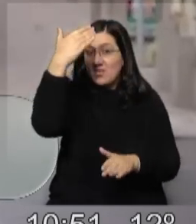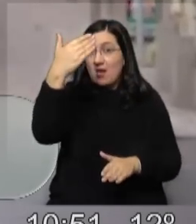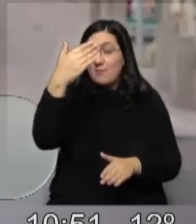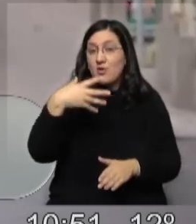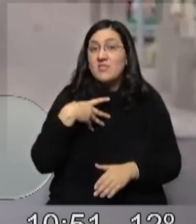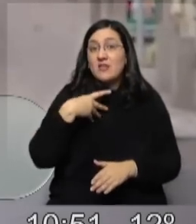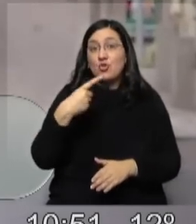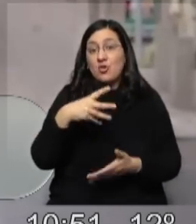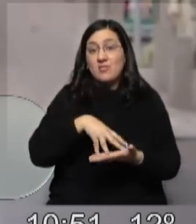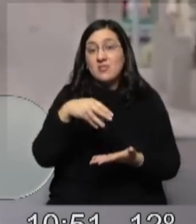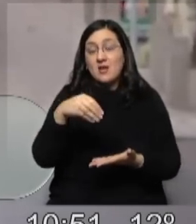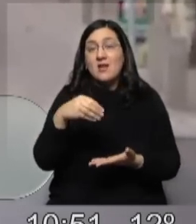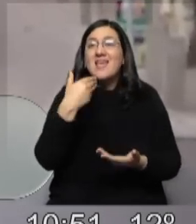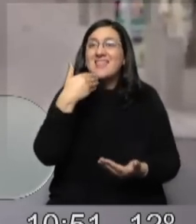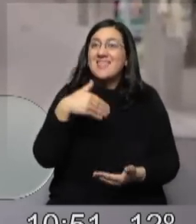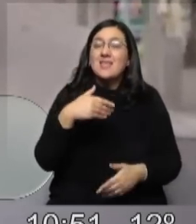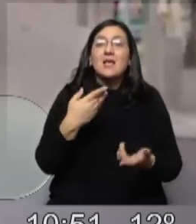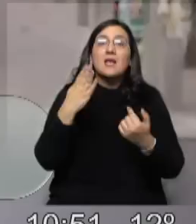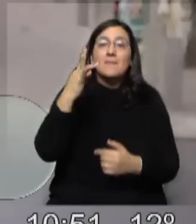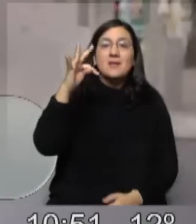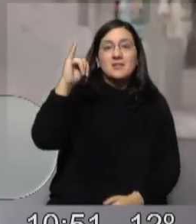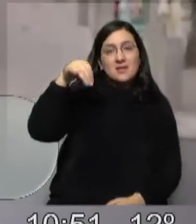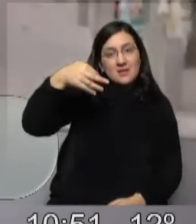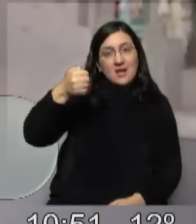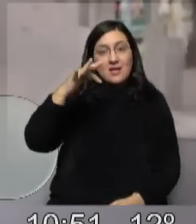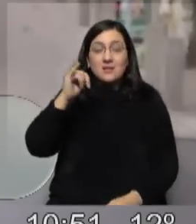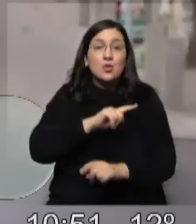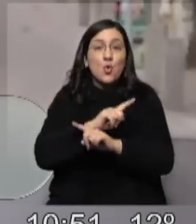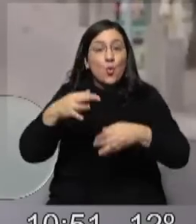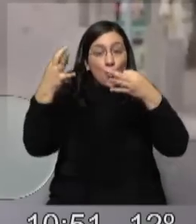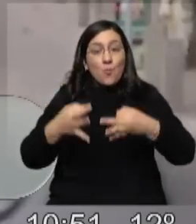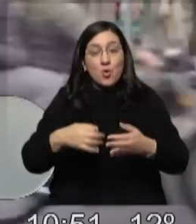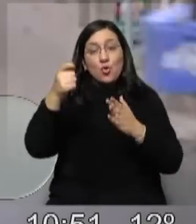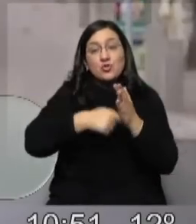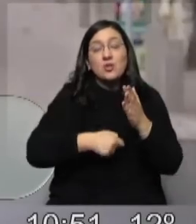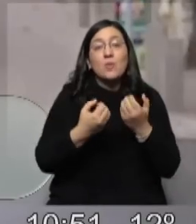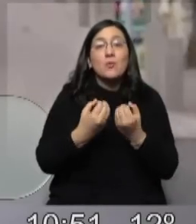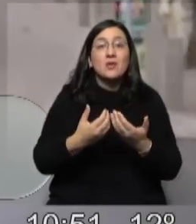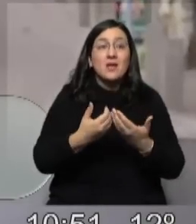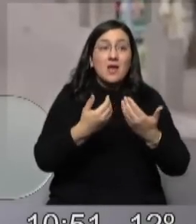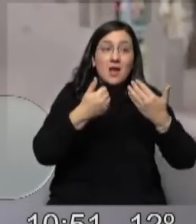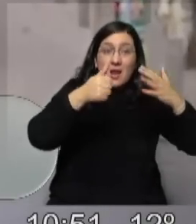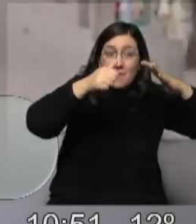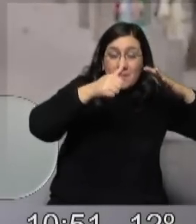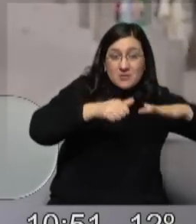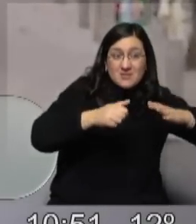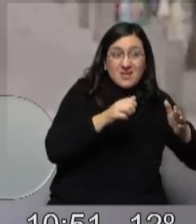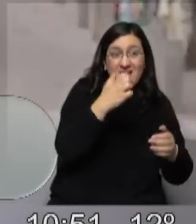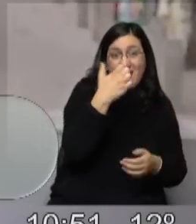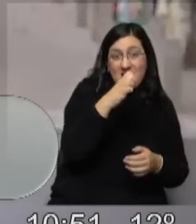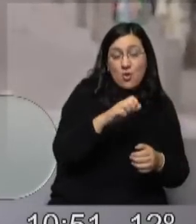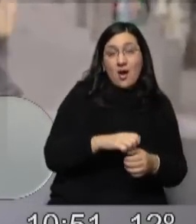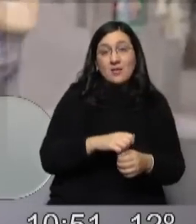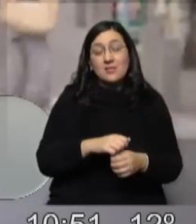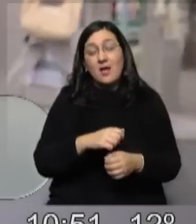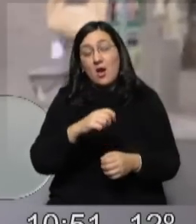en el directorio de Antel entiende que Pettinati incumplió el contrato porque en los primeros 6 meses no rodó ninguna